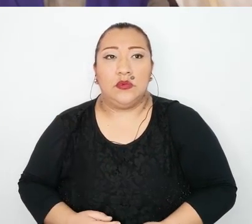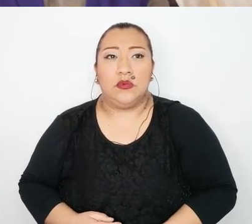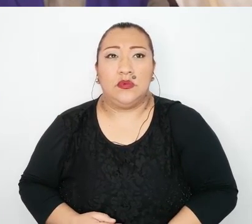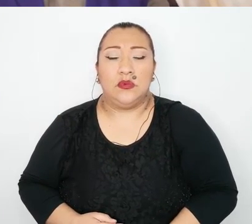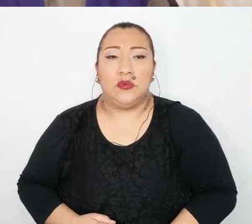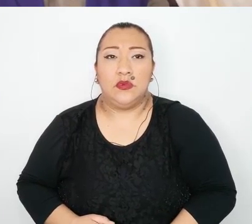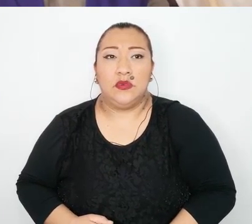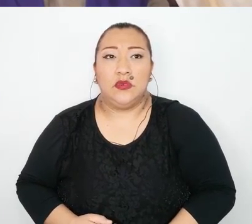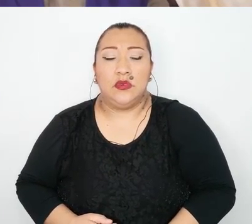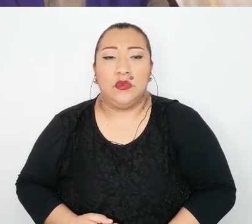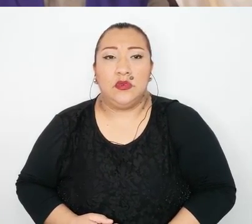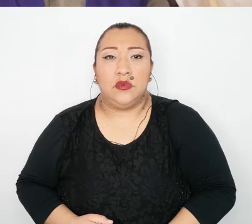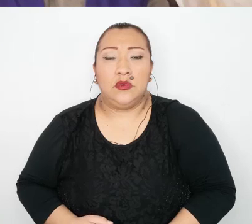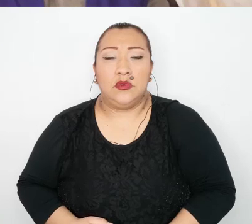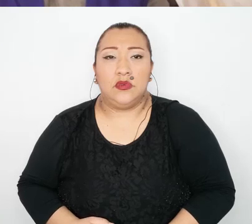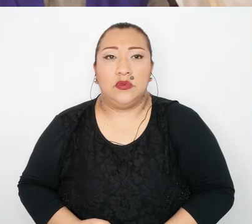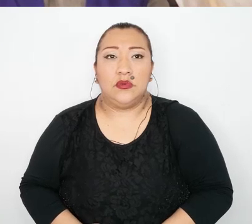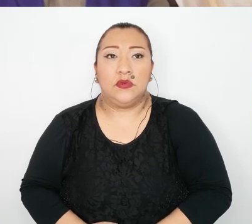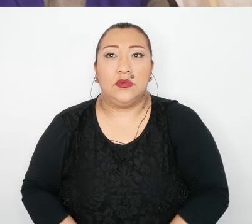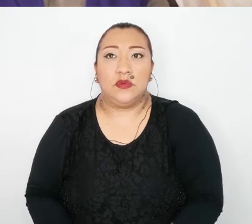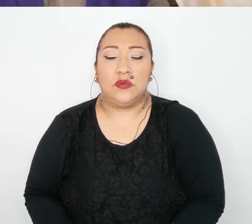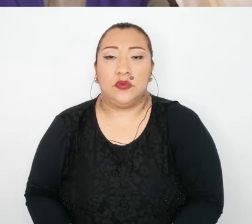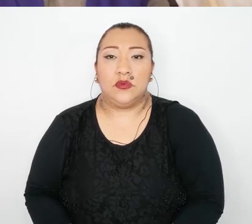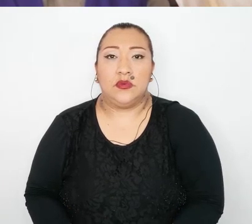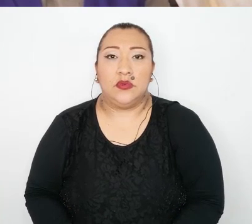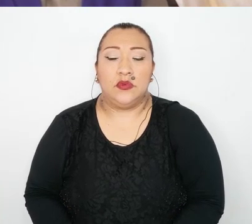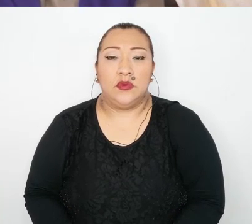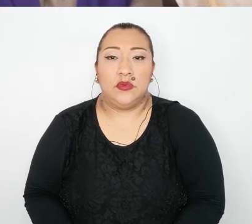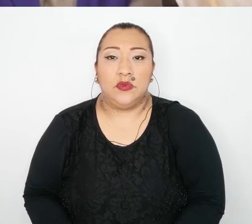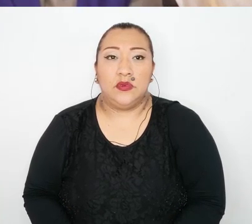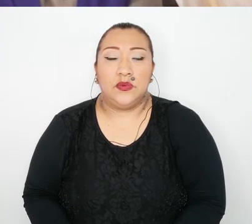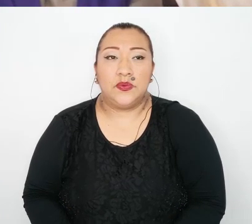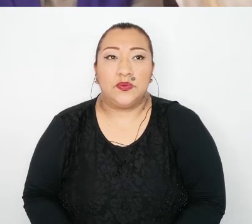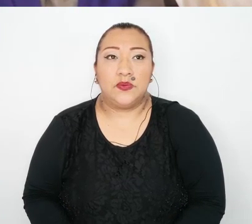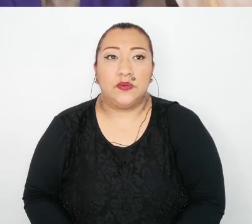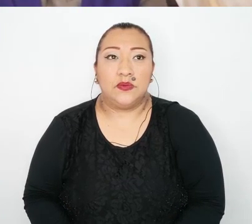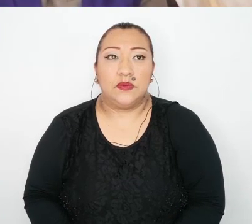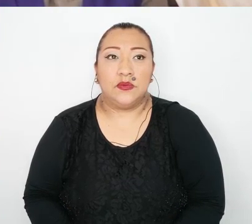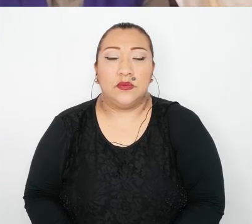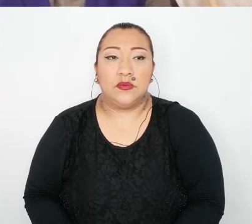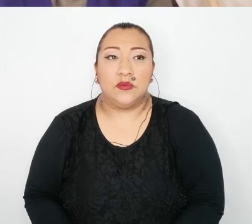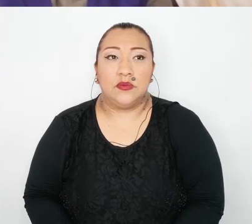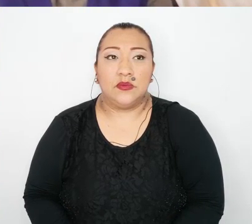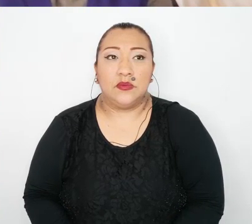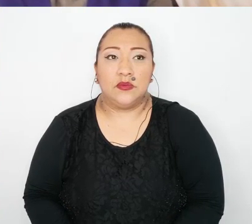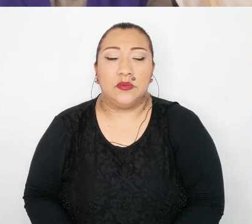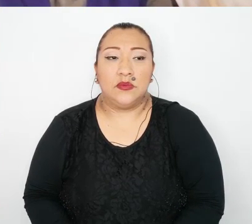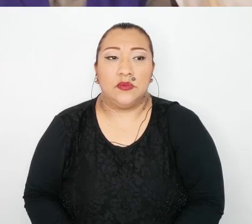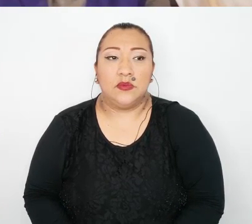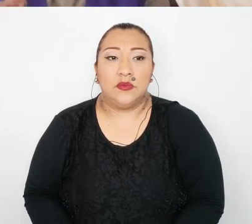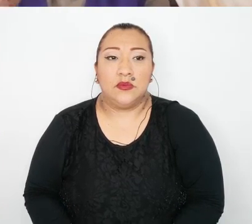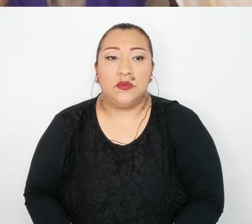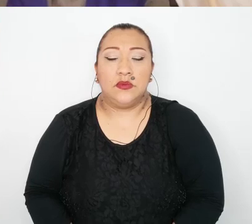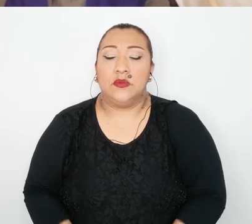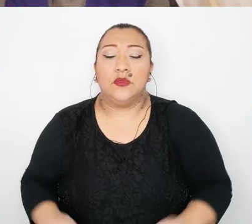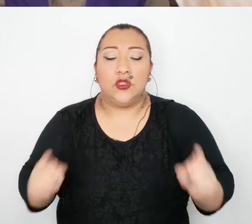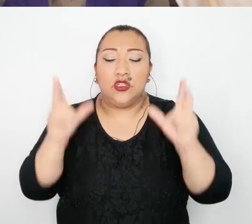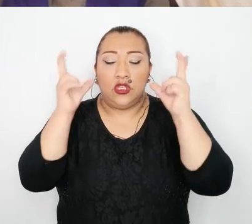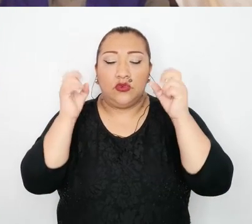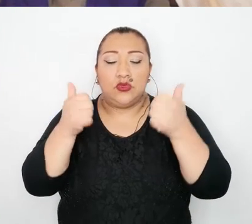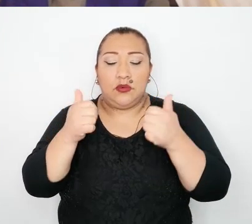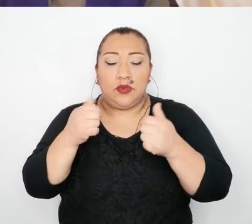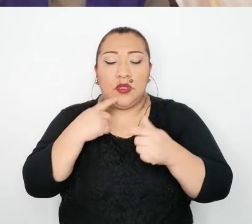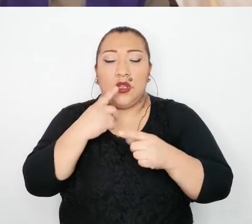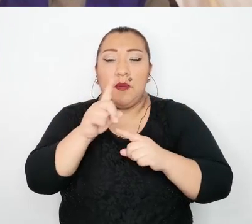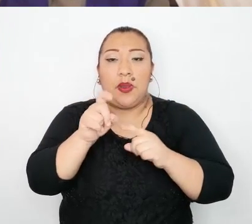Sí. Bueno, quería insistir en lo que ha señalado mi compañera, si se refiere o el documento apunta a alguna persona en particular o a qué ministro se refiere,